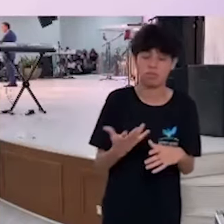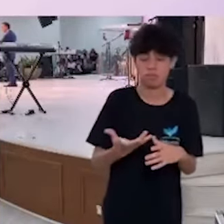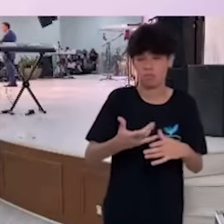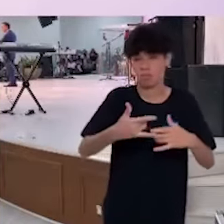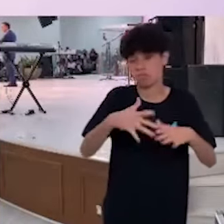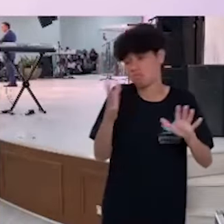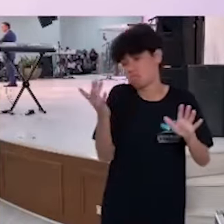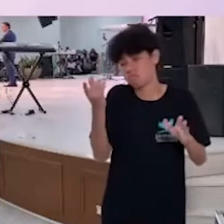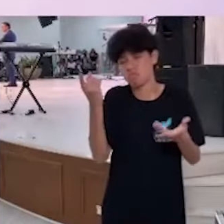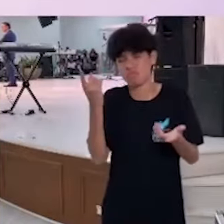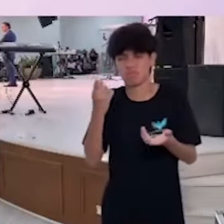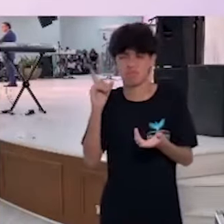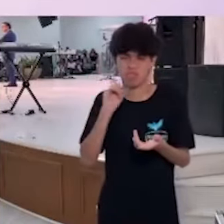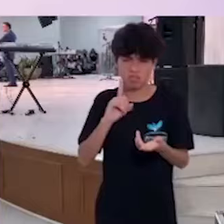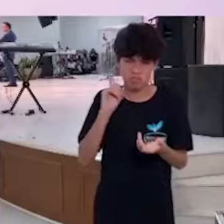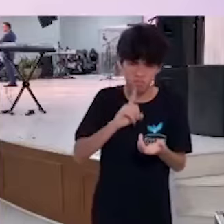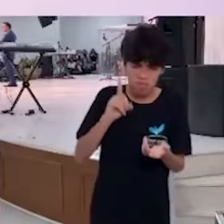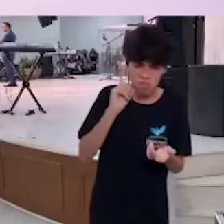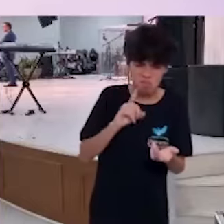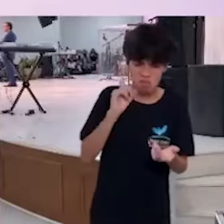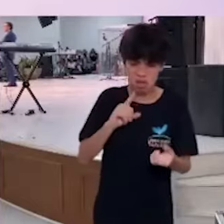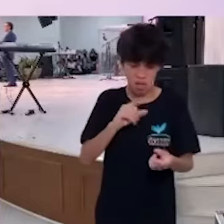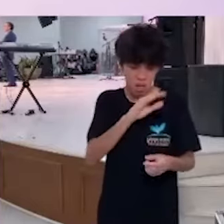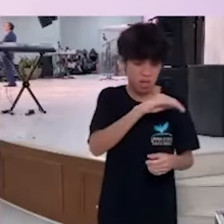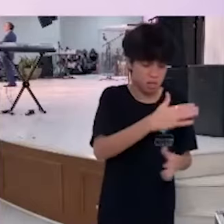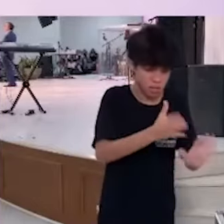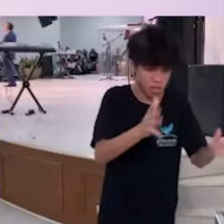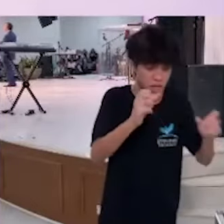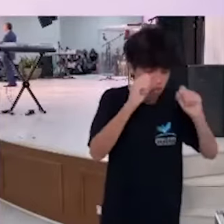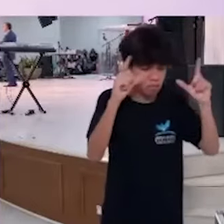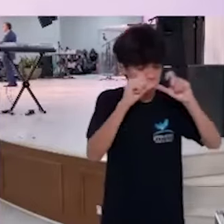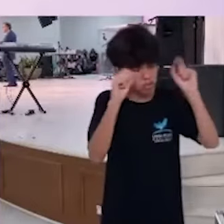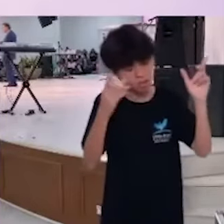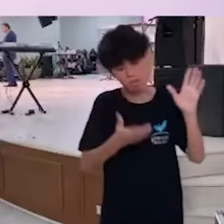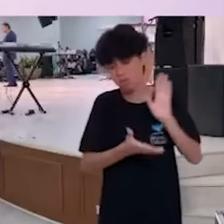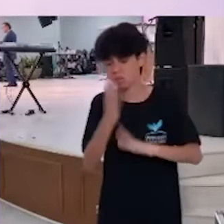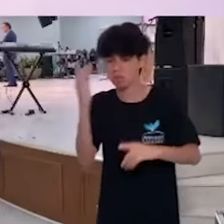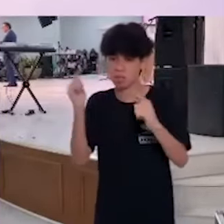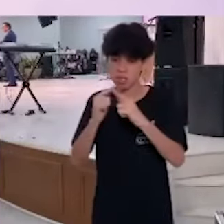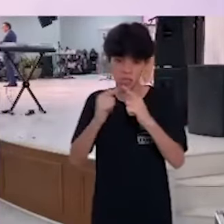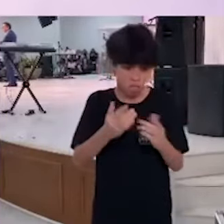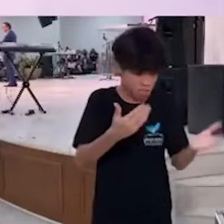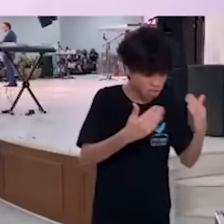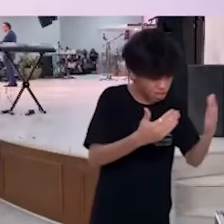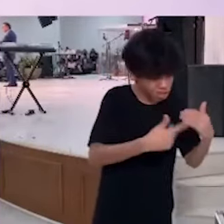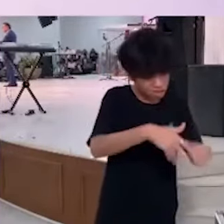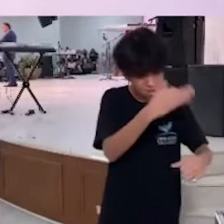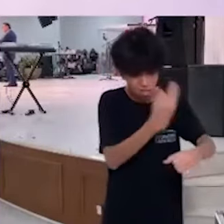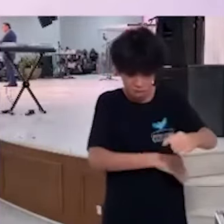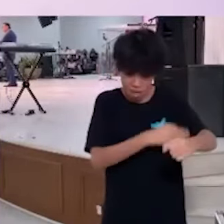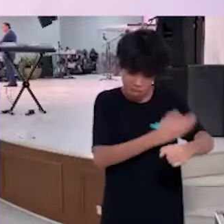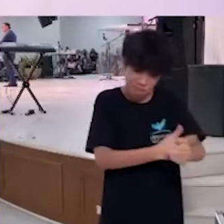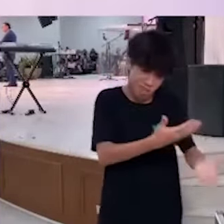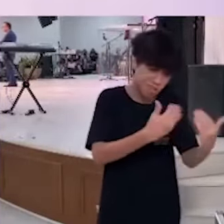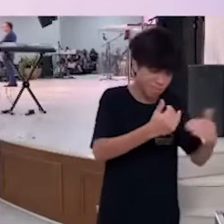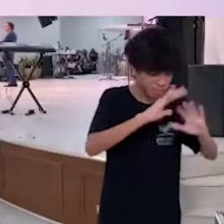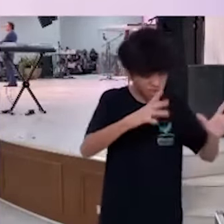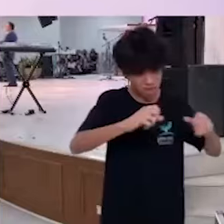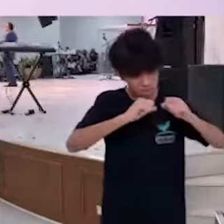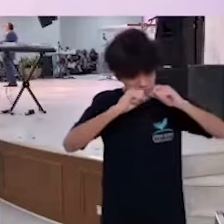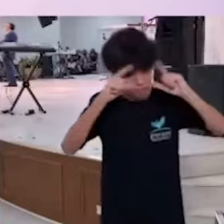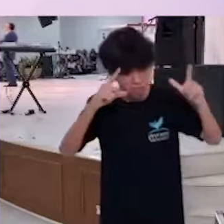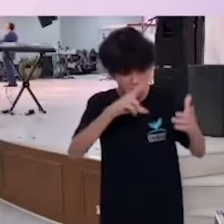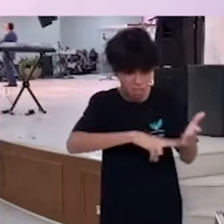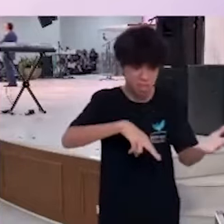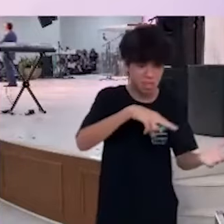mi amor, párate, ya es hora de ir a la iglesia. Ay, tengo mucho sueño. Ya párate, vas a llegar tarde a la iglesia. Ay, ¿y